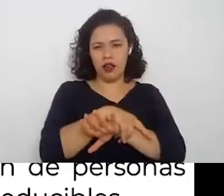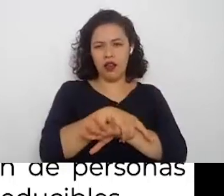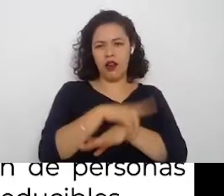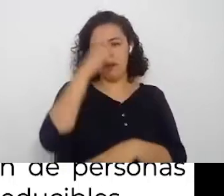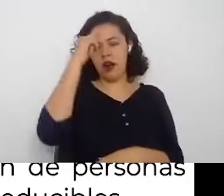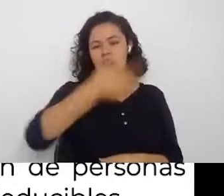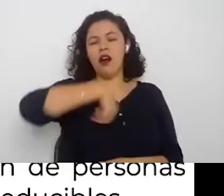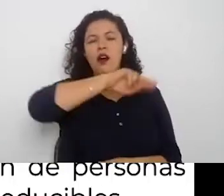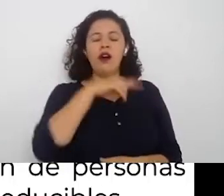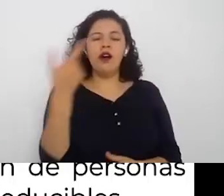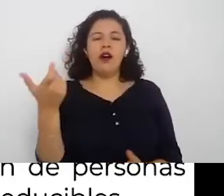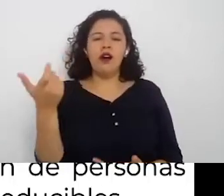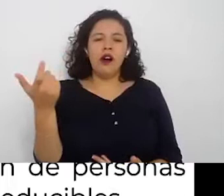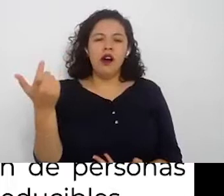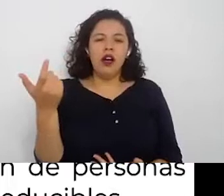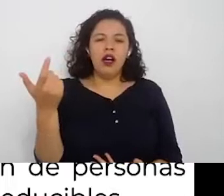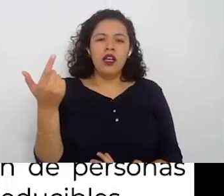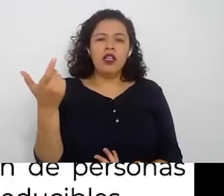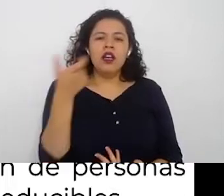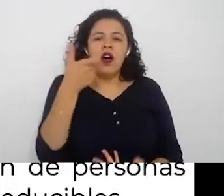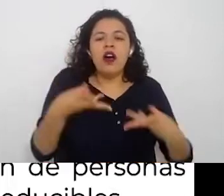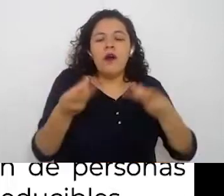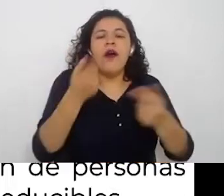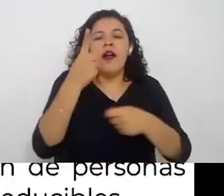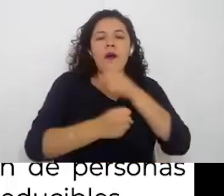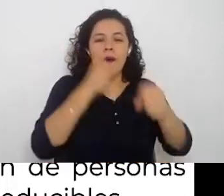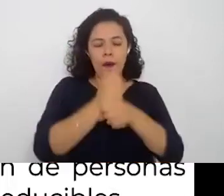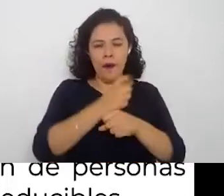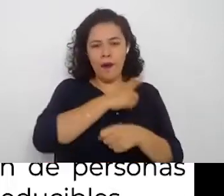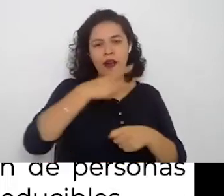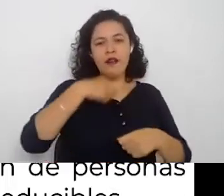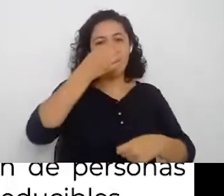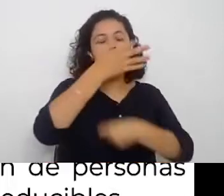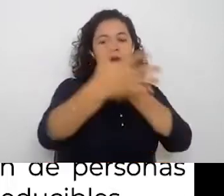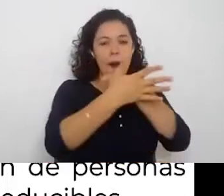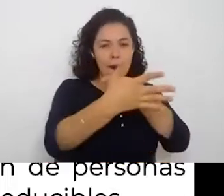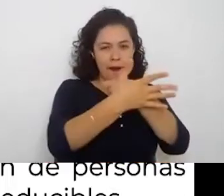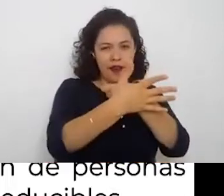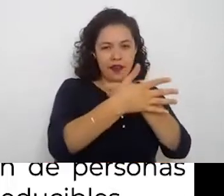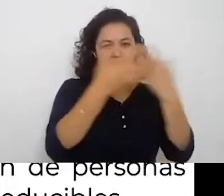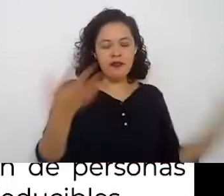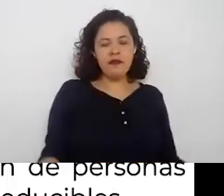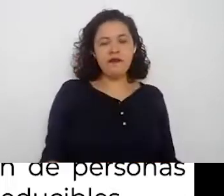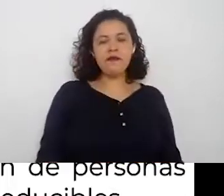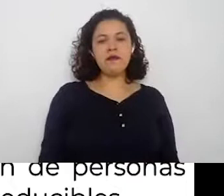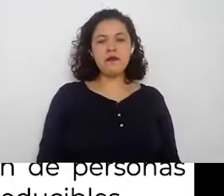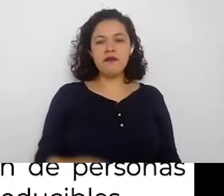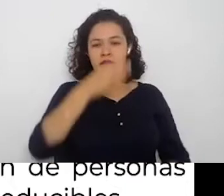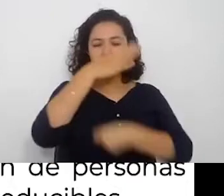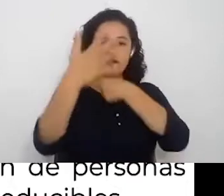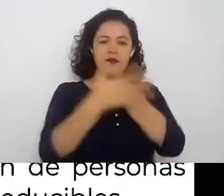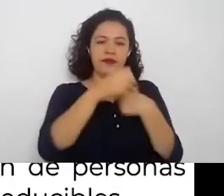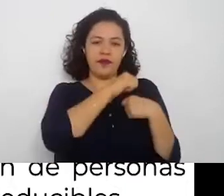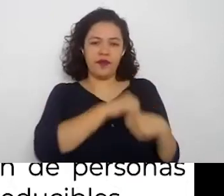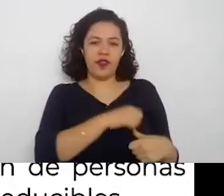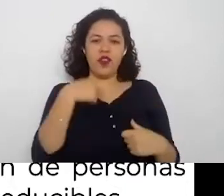presupuesto anual. Muy bien, hay que informar a las autoridades fiscales sobre las